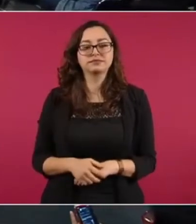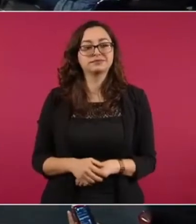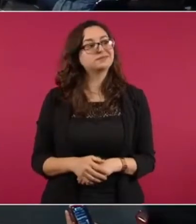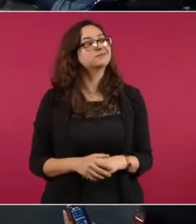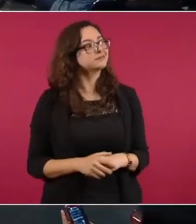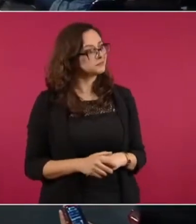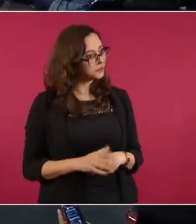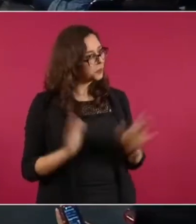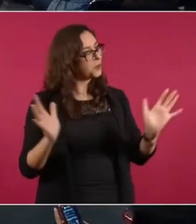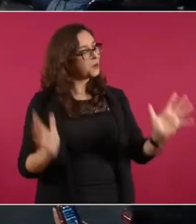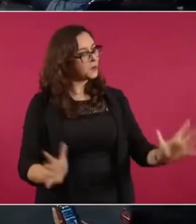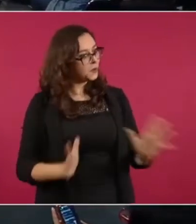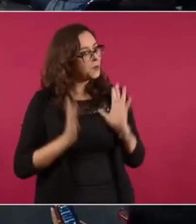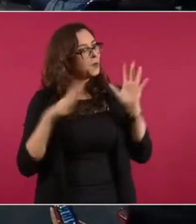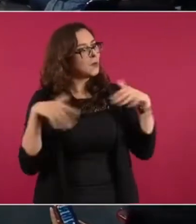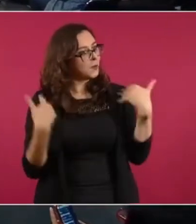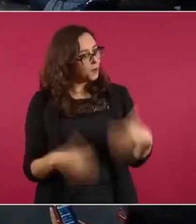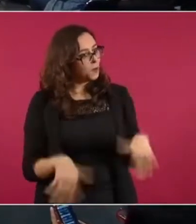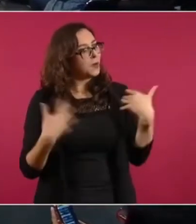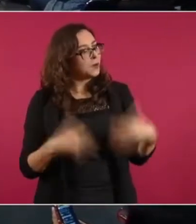cosas. ¿Para qué se necesita